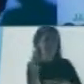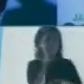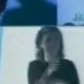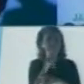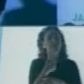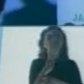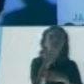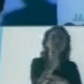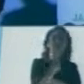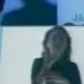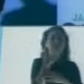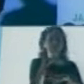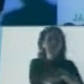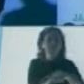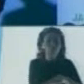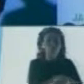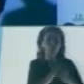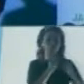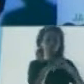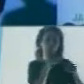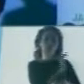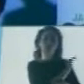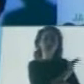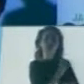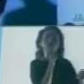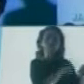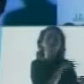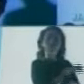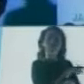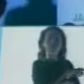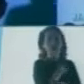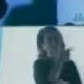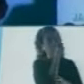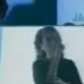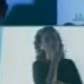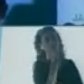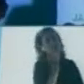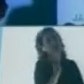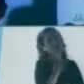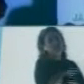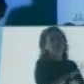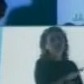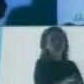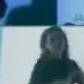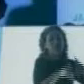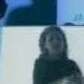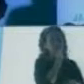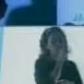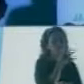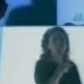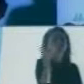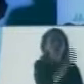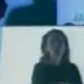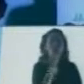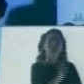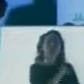el gobierno de la Junta de Andalucía es del PSOE, que el gobierno de la nación es